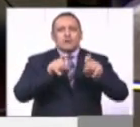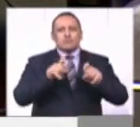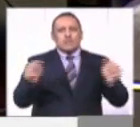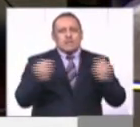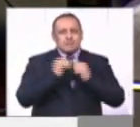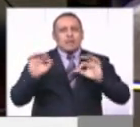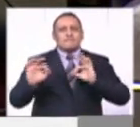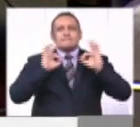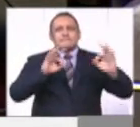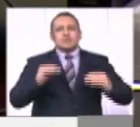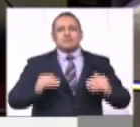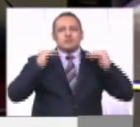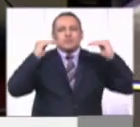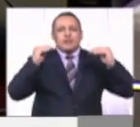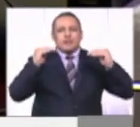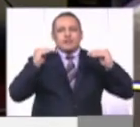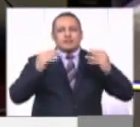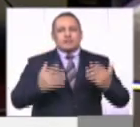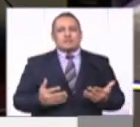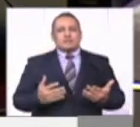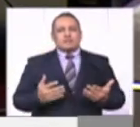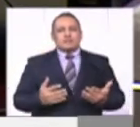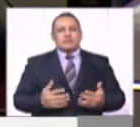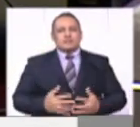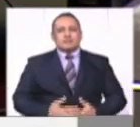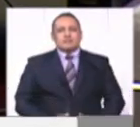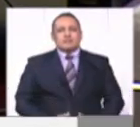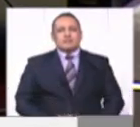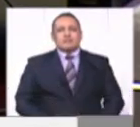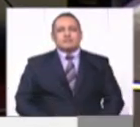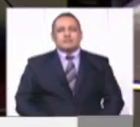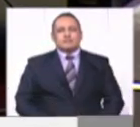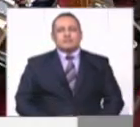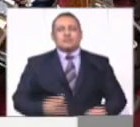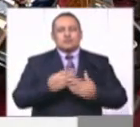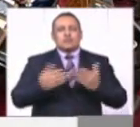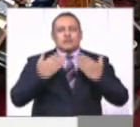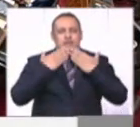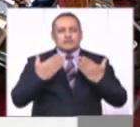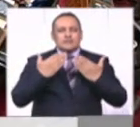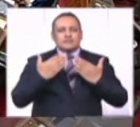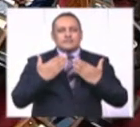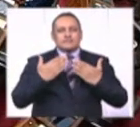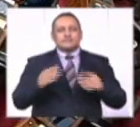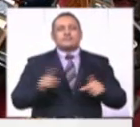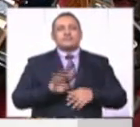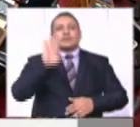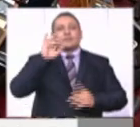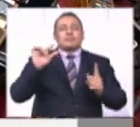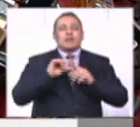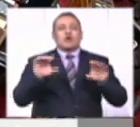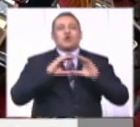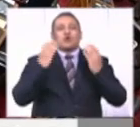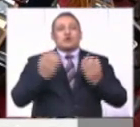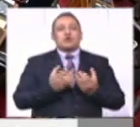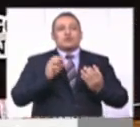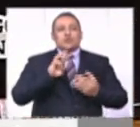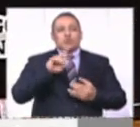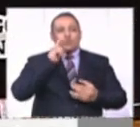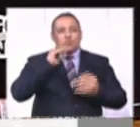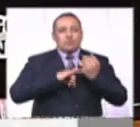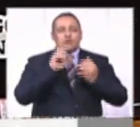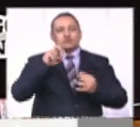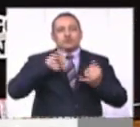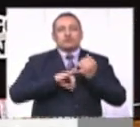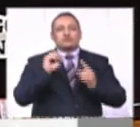en el mismo tono presidente Gracias congresista tiene uso la palabra el con wison Soto por